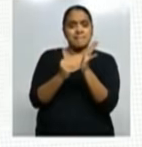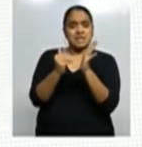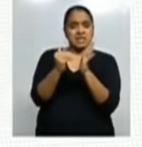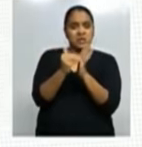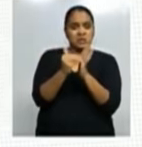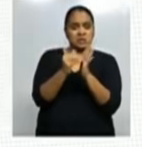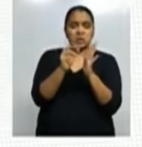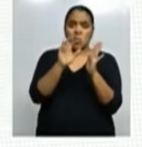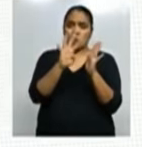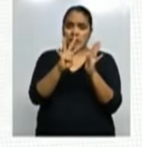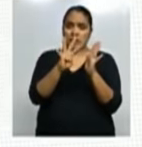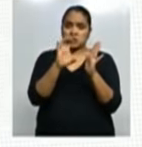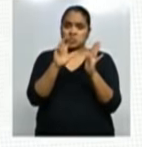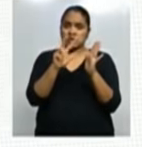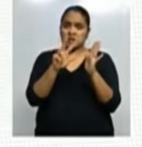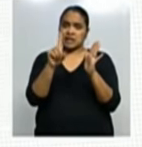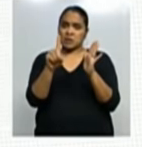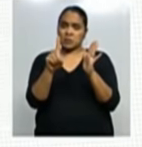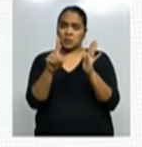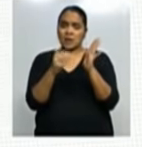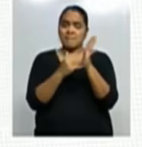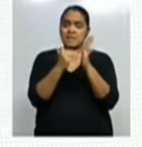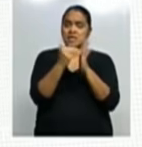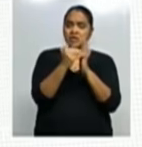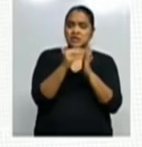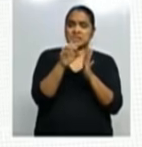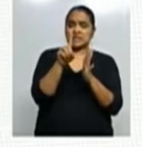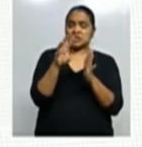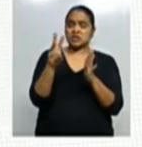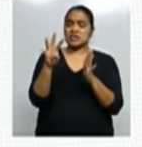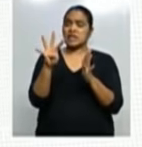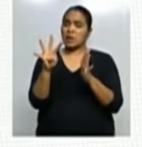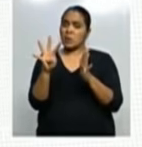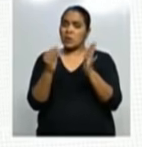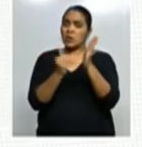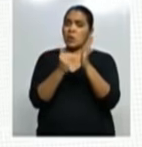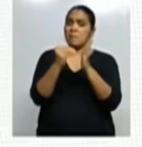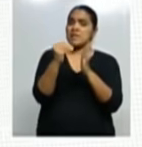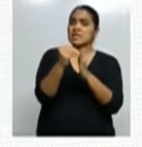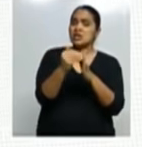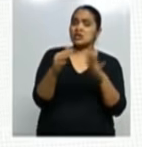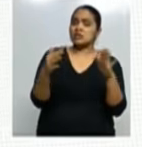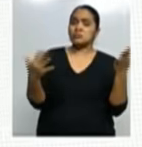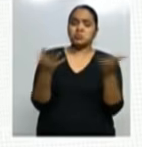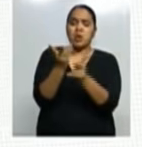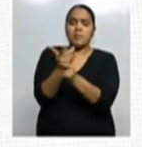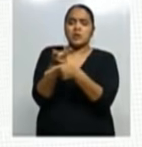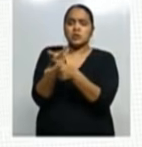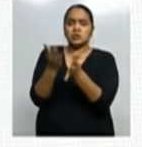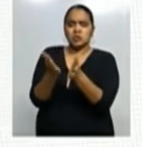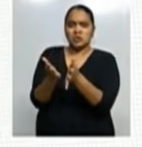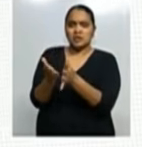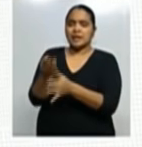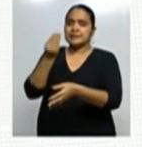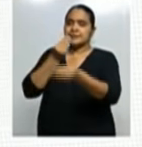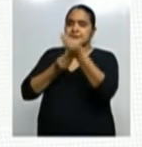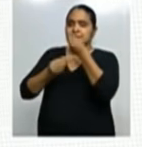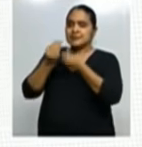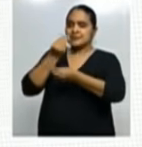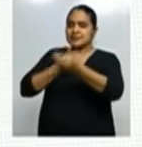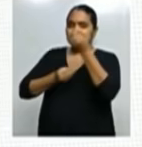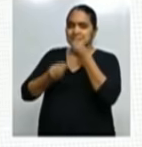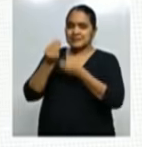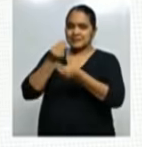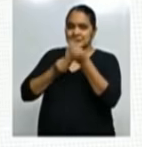millones, 431 millones, 164 millones se colocaron en producción con fondos propios y